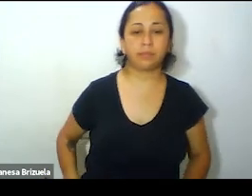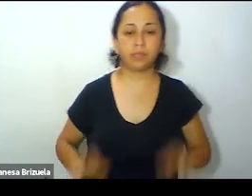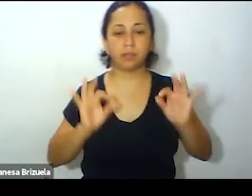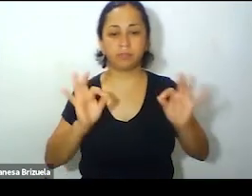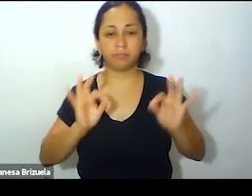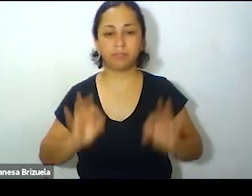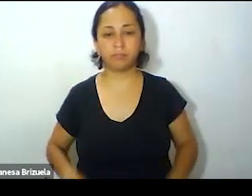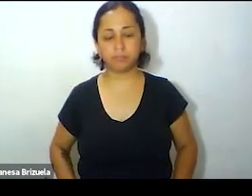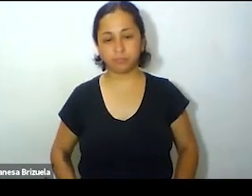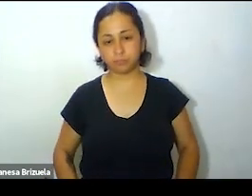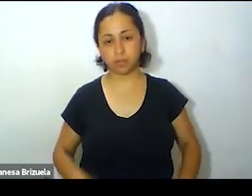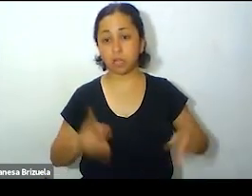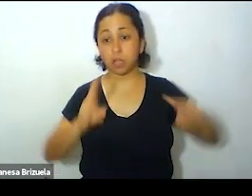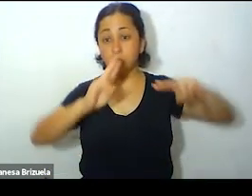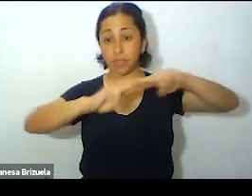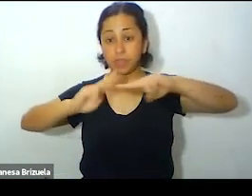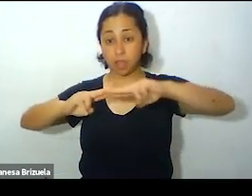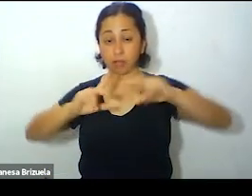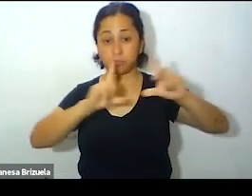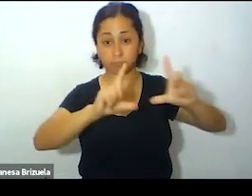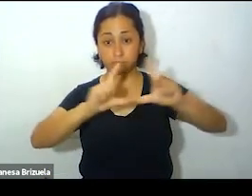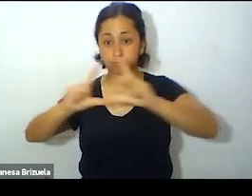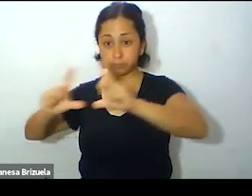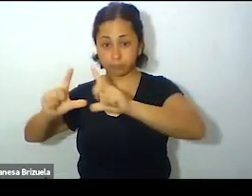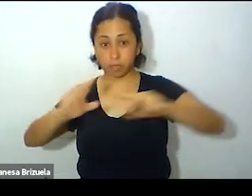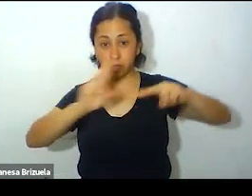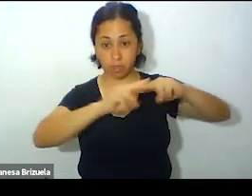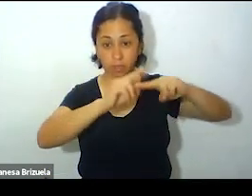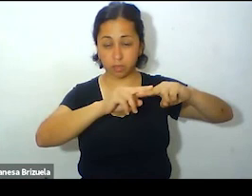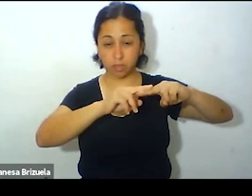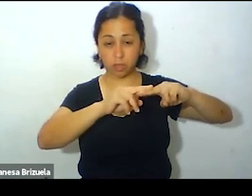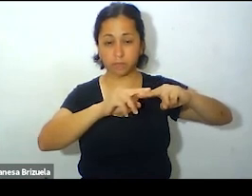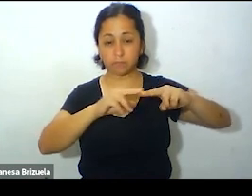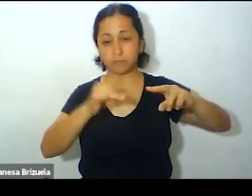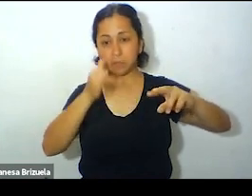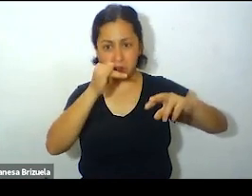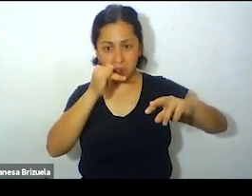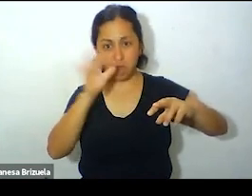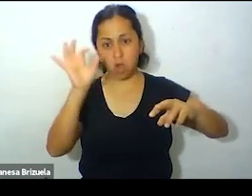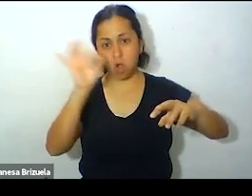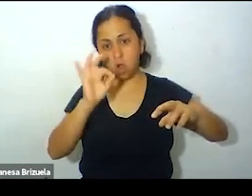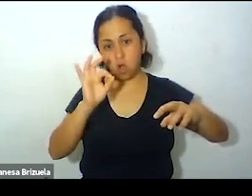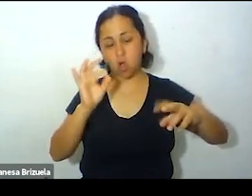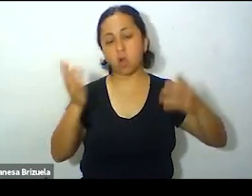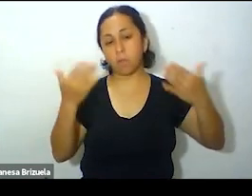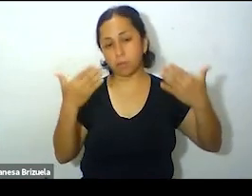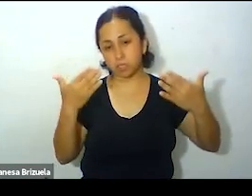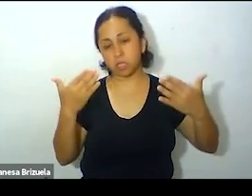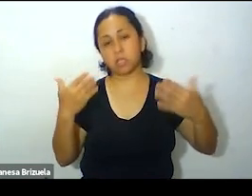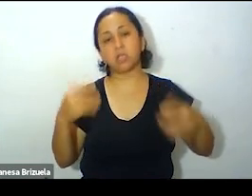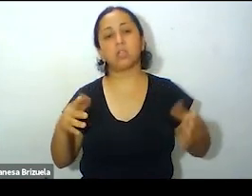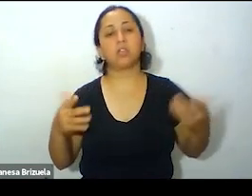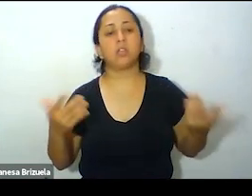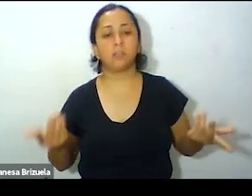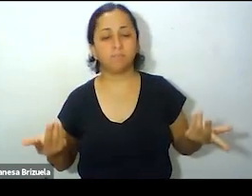Ahí está. Una vez que editan así todas las diapositivas que quieran, ya sea con un videito de fondo o mejor, también puede